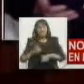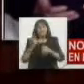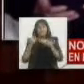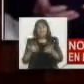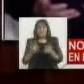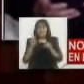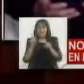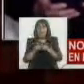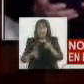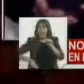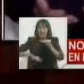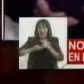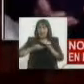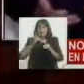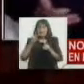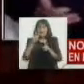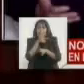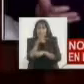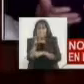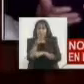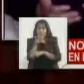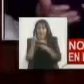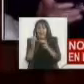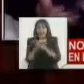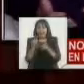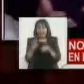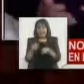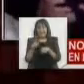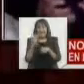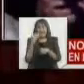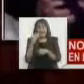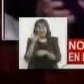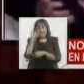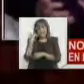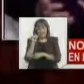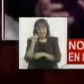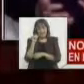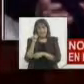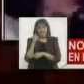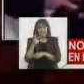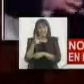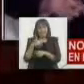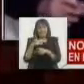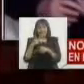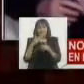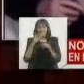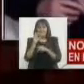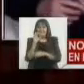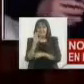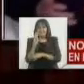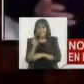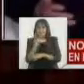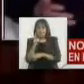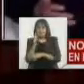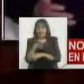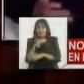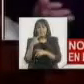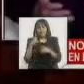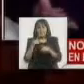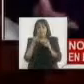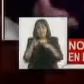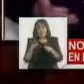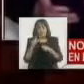pudimos también agregar nuevas imágenes que casualmente ayer en mi Facebook y por medio de mecanismos pedía